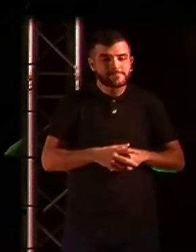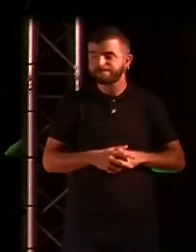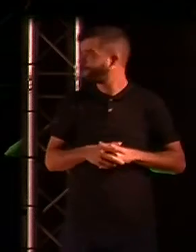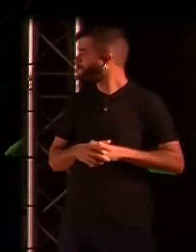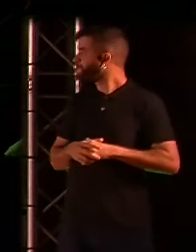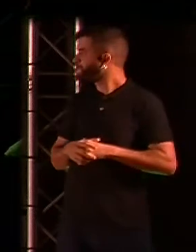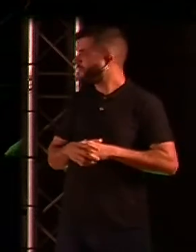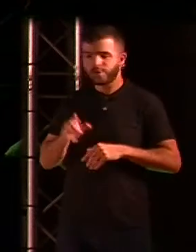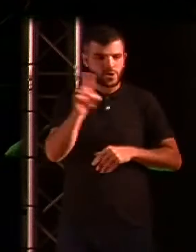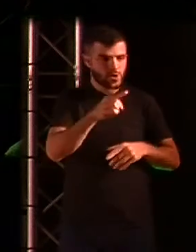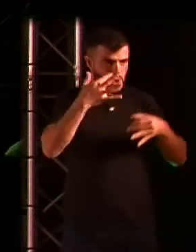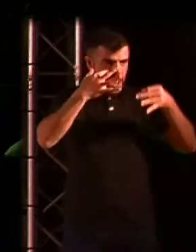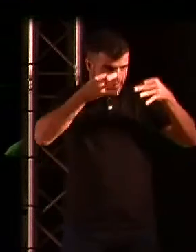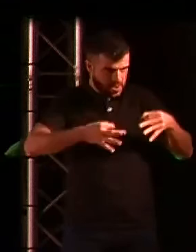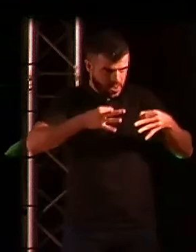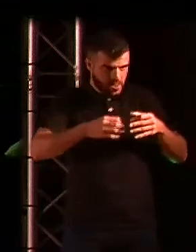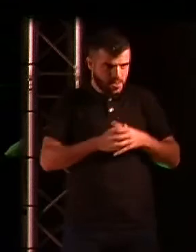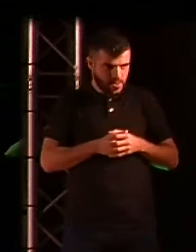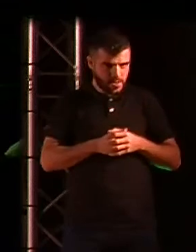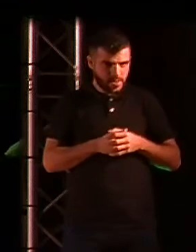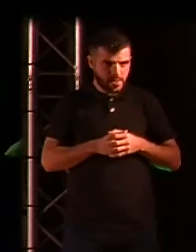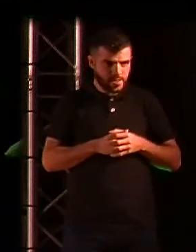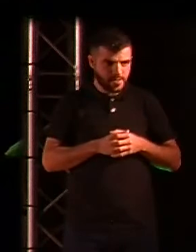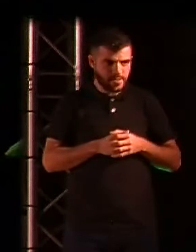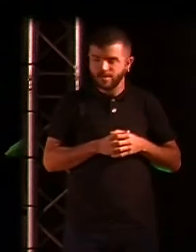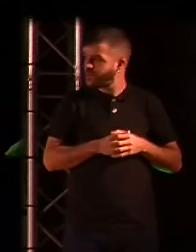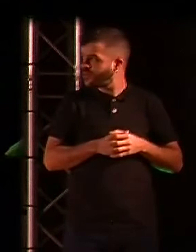No, en serio, de verdad.